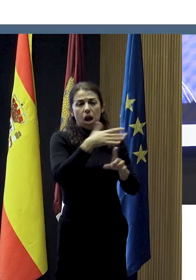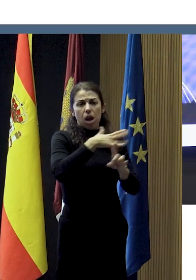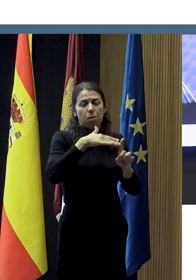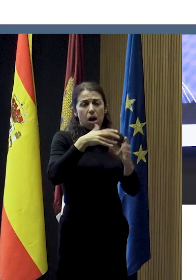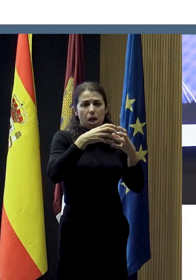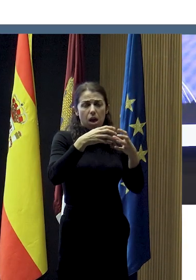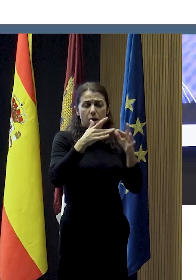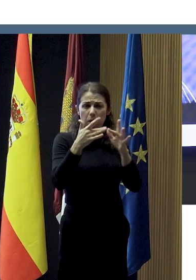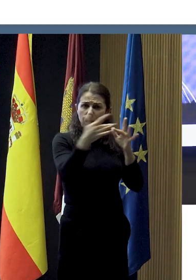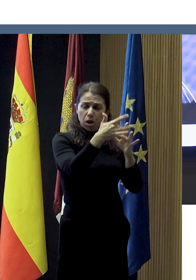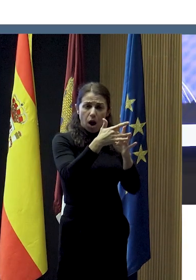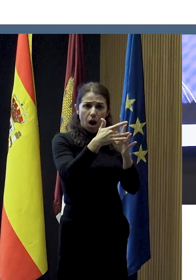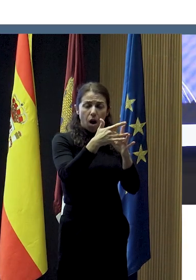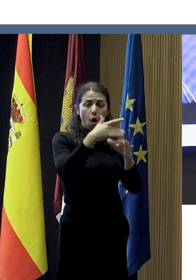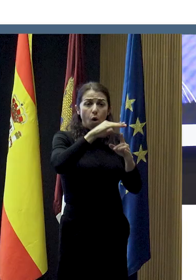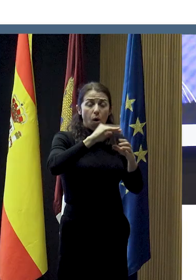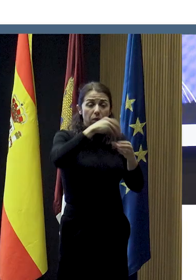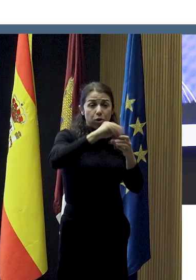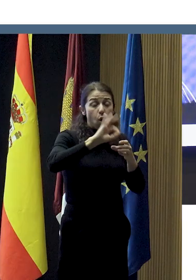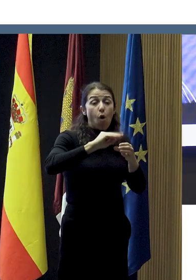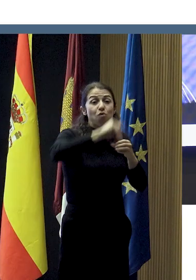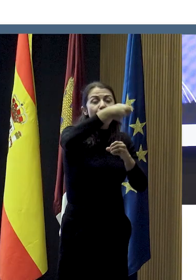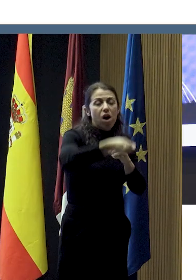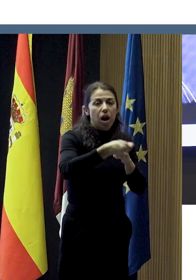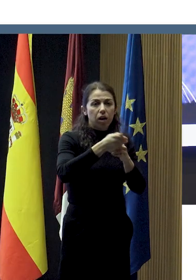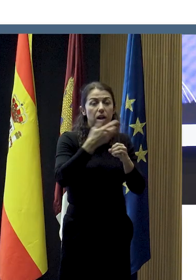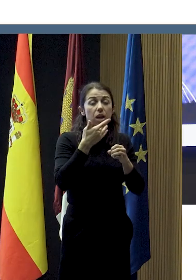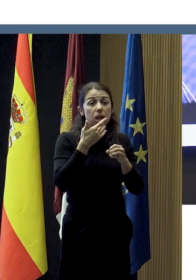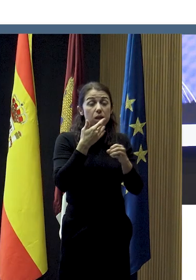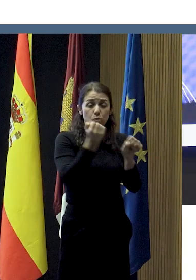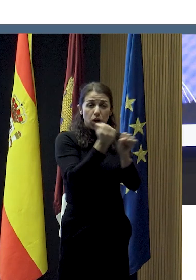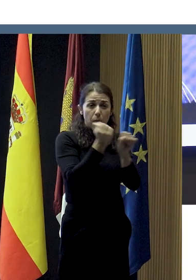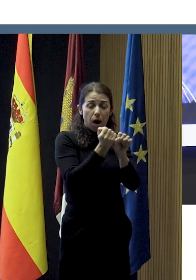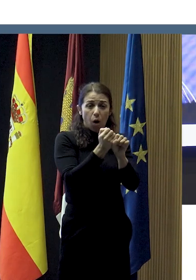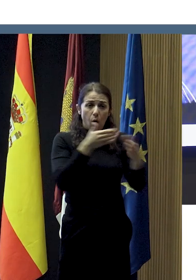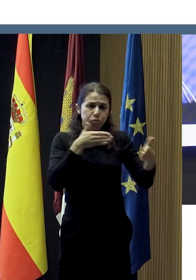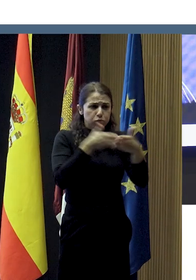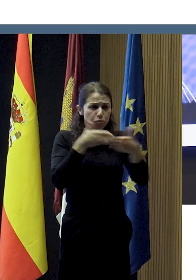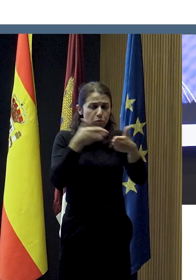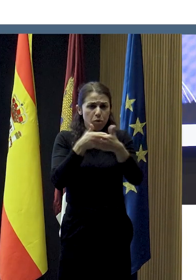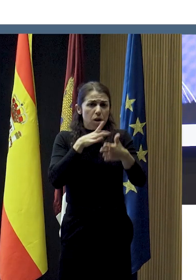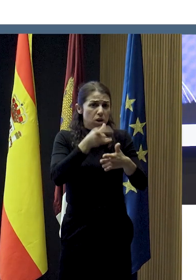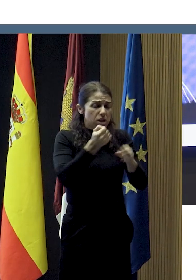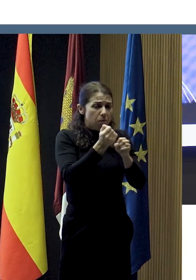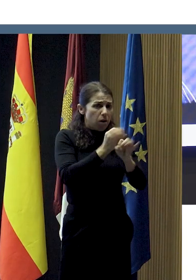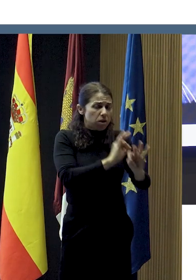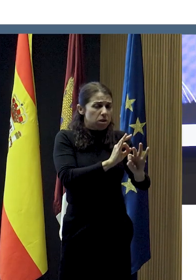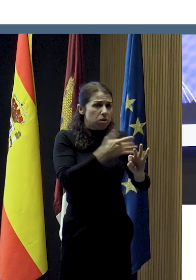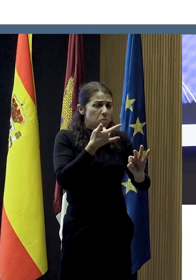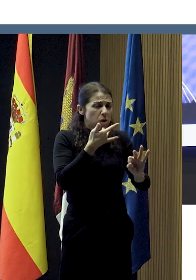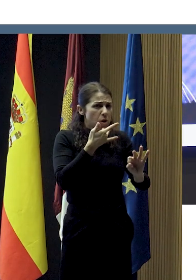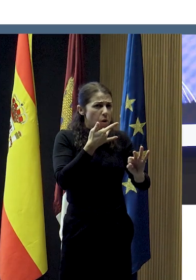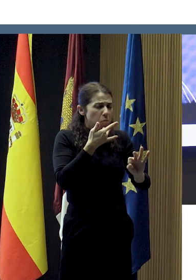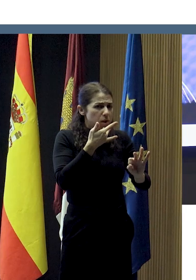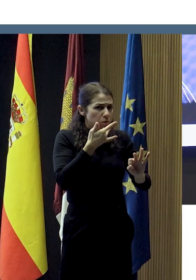de las neuronas o fuera de las neuronas y a interrumpir el trabajo de las neuronas. Cuando se interrumpe este trabajo, las neuronas lo toman como